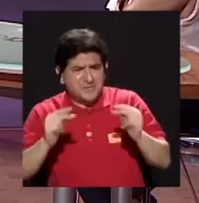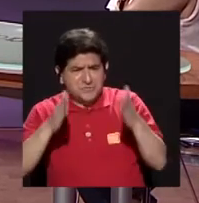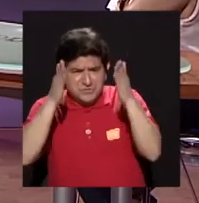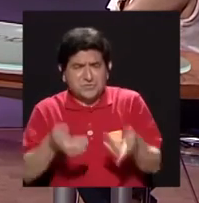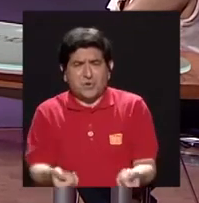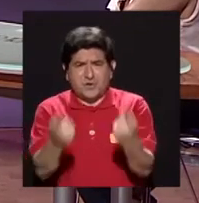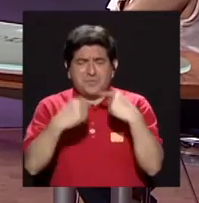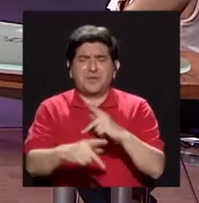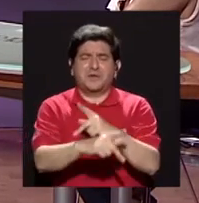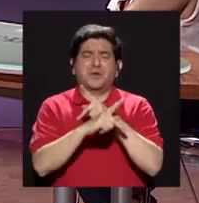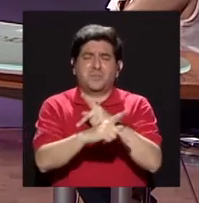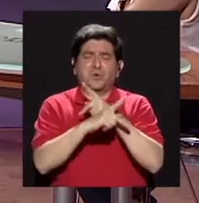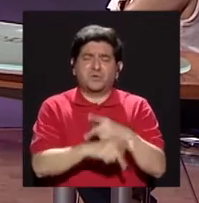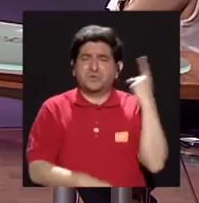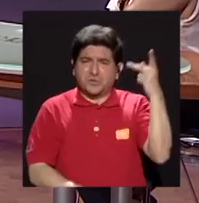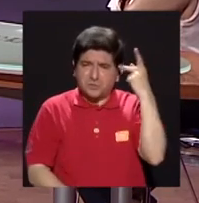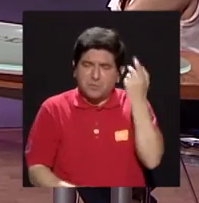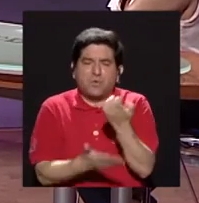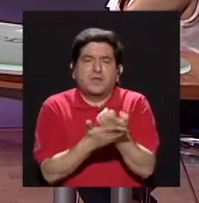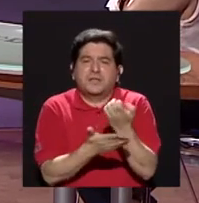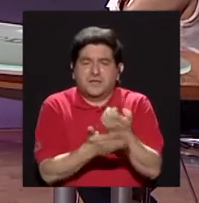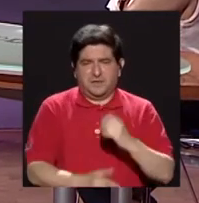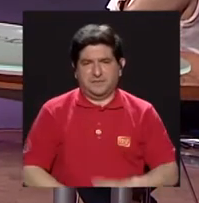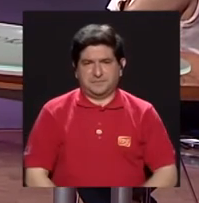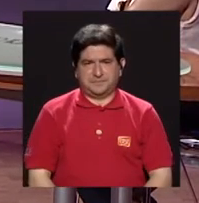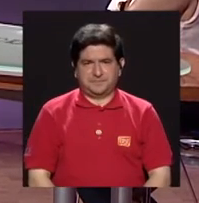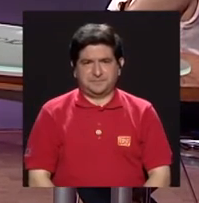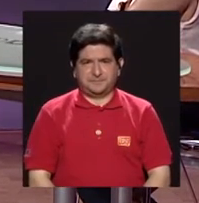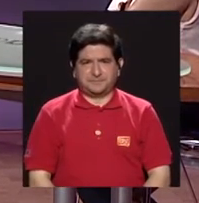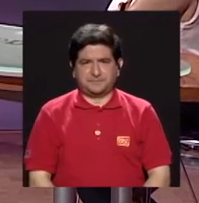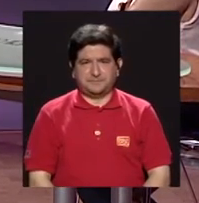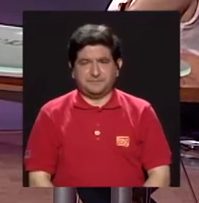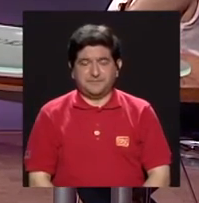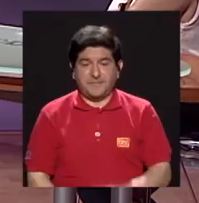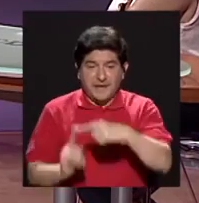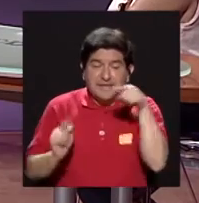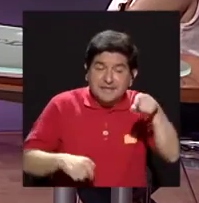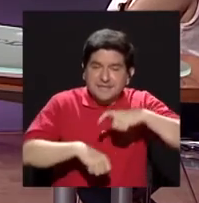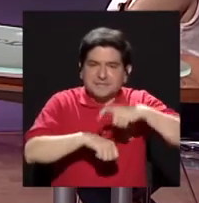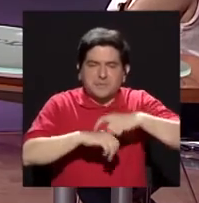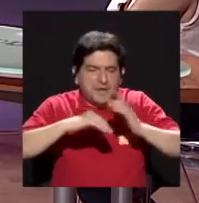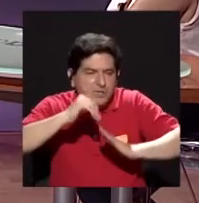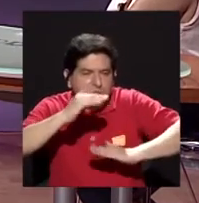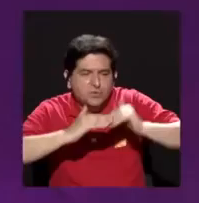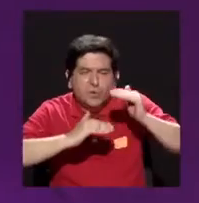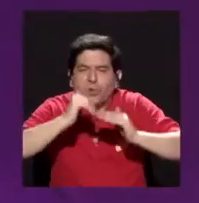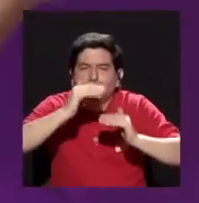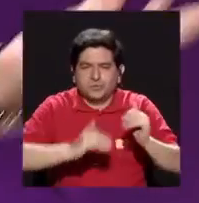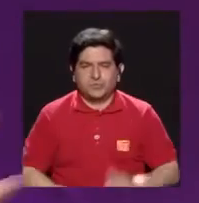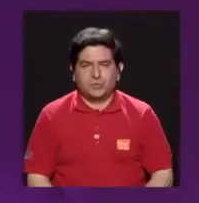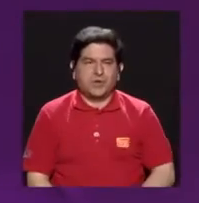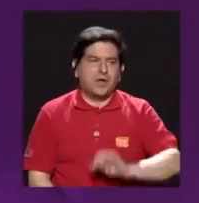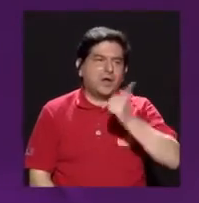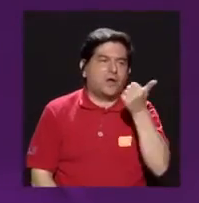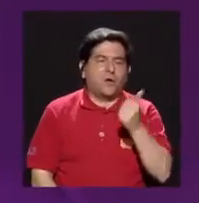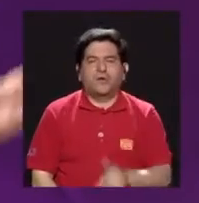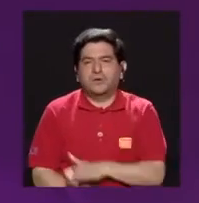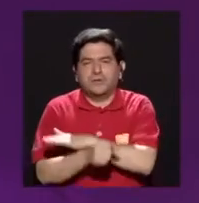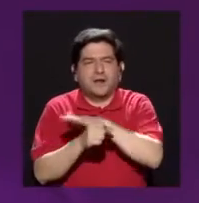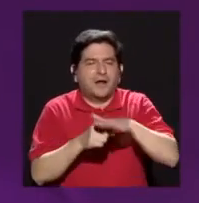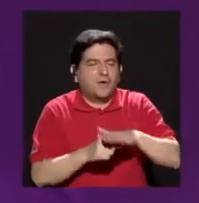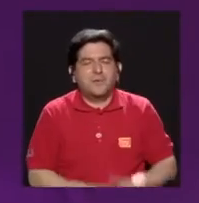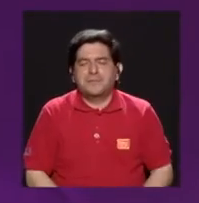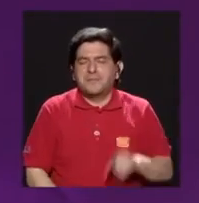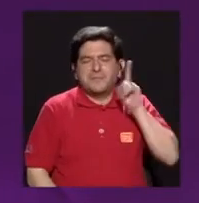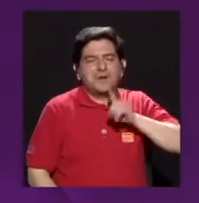han llegado como refugiados políticos o económicos, ¿verdad? Y a partir de ahí se ha construido también otra completa gama